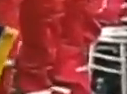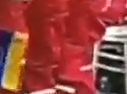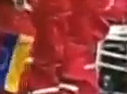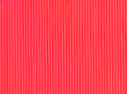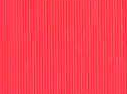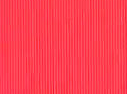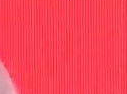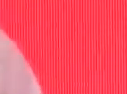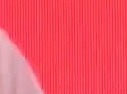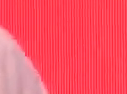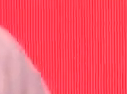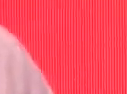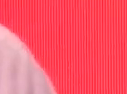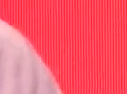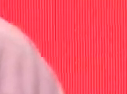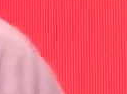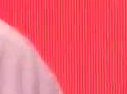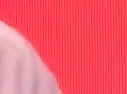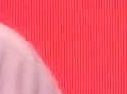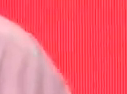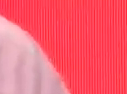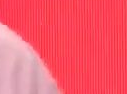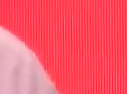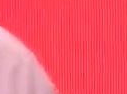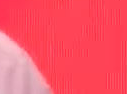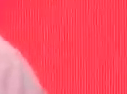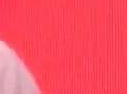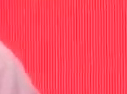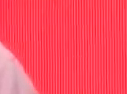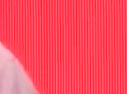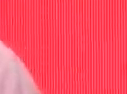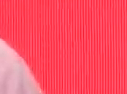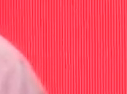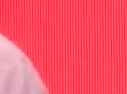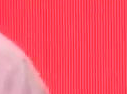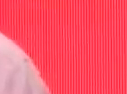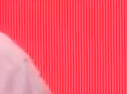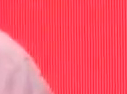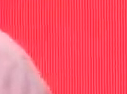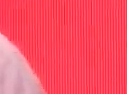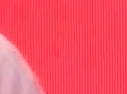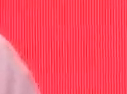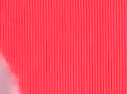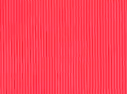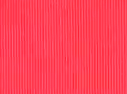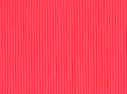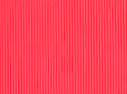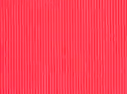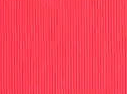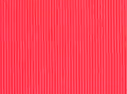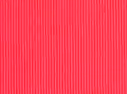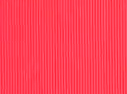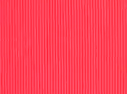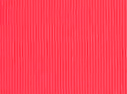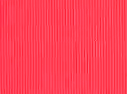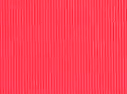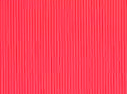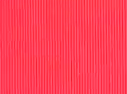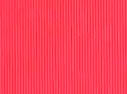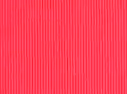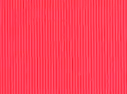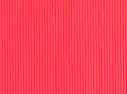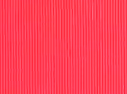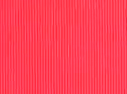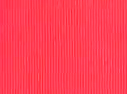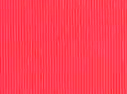Domingo Romero, otro compañero también fallecido en el CRP, y muchos compañeros,